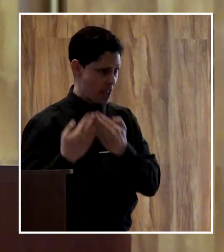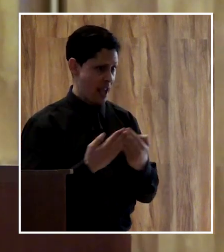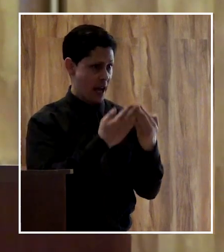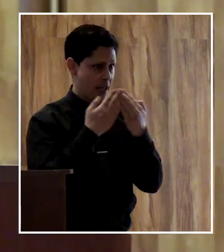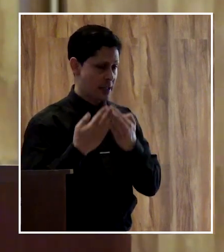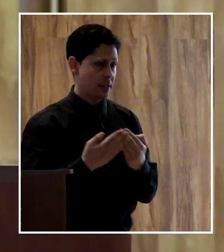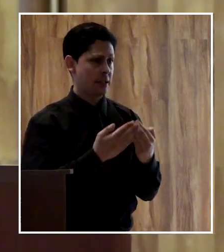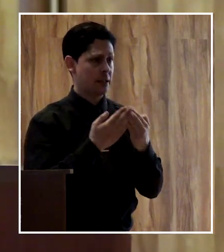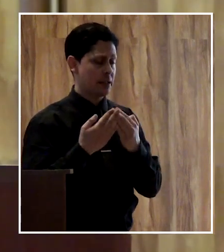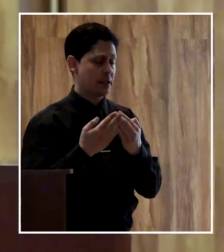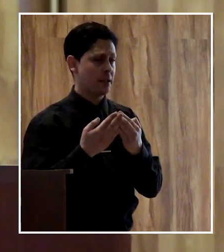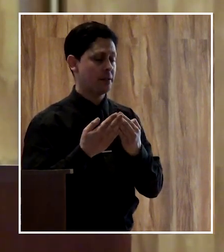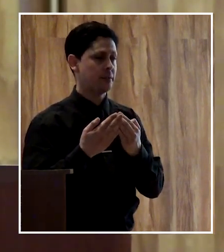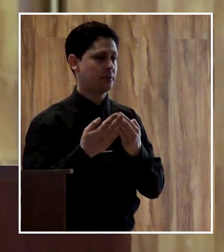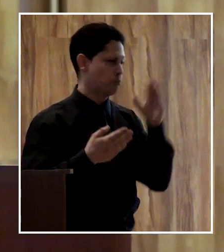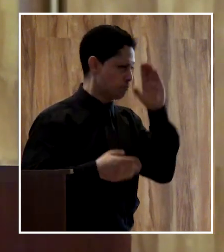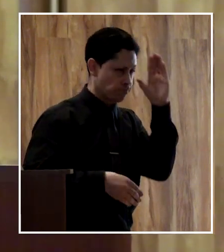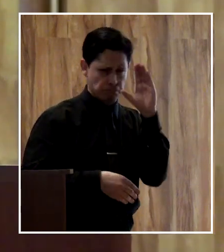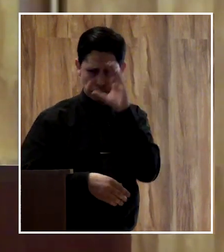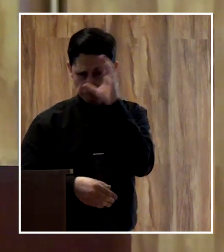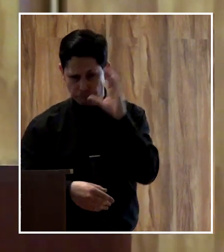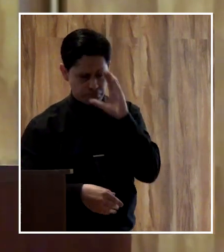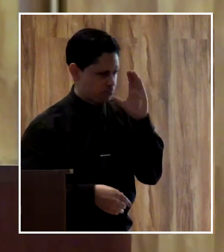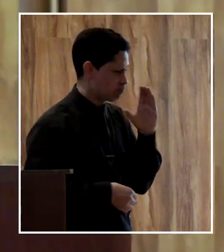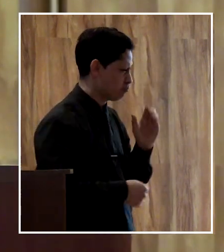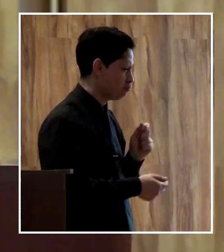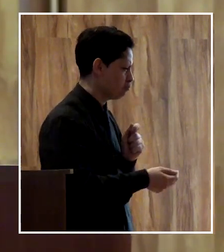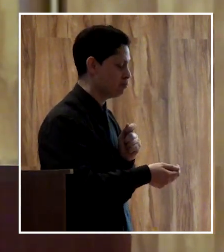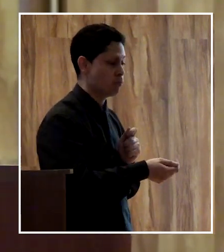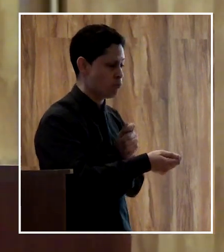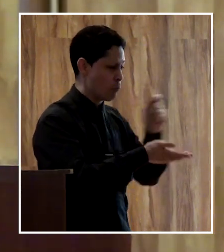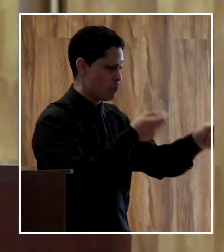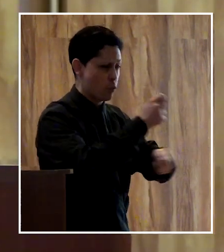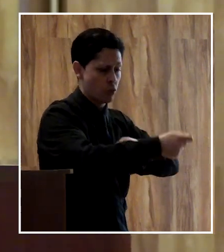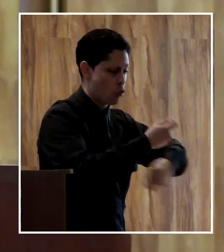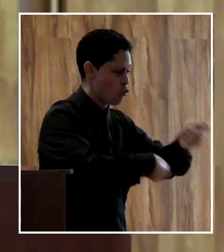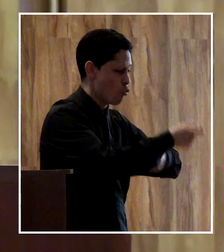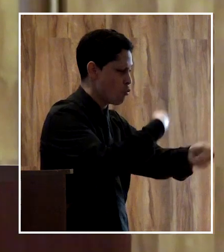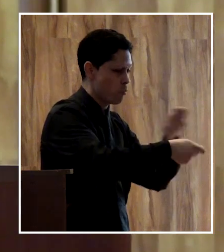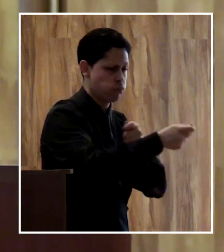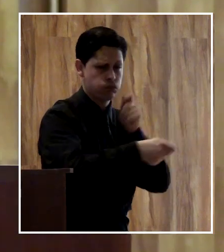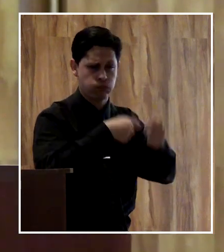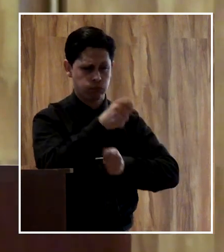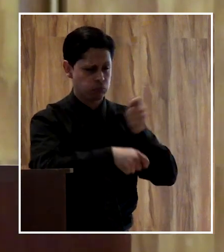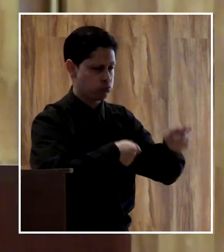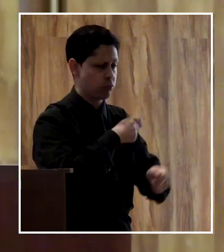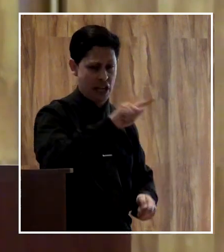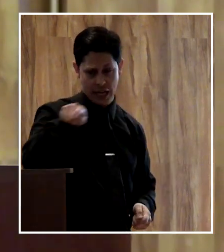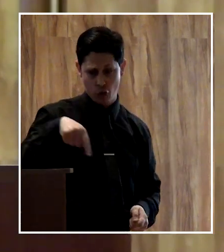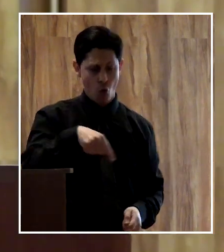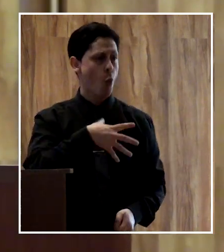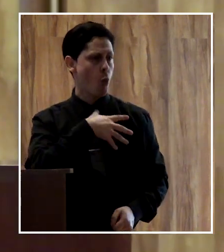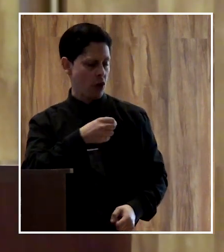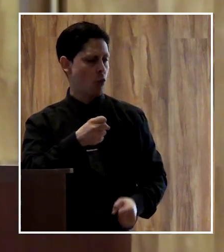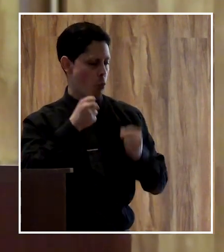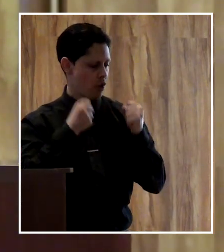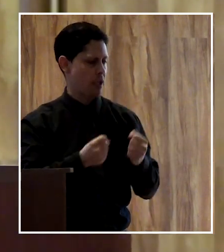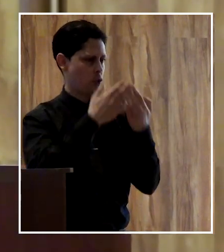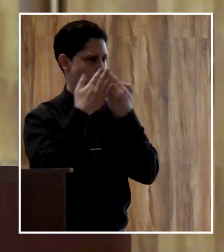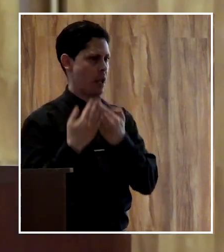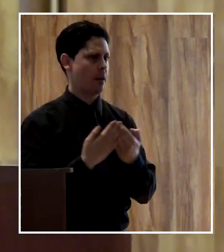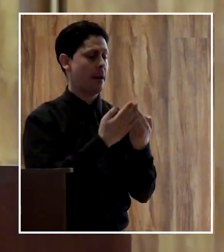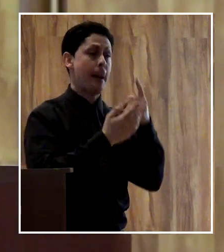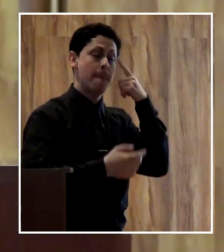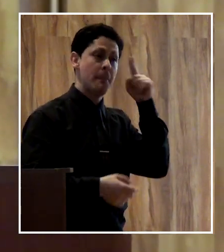luego, con mi amada madre, me hayan traído a la vida. Pero